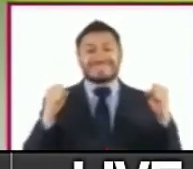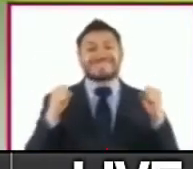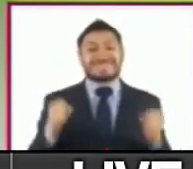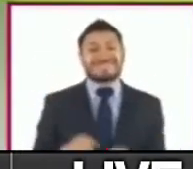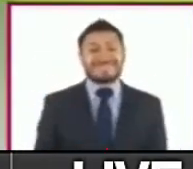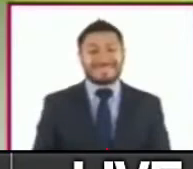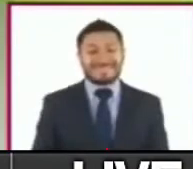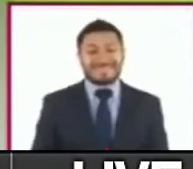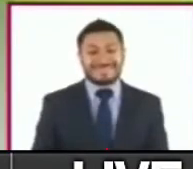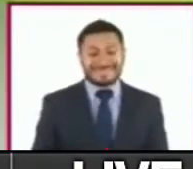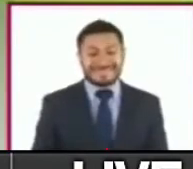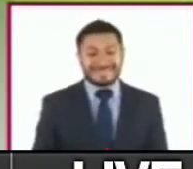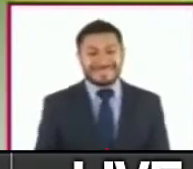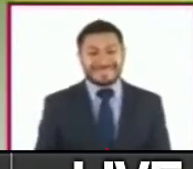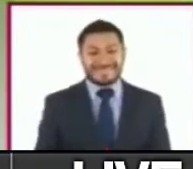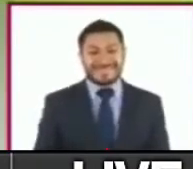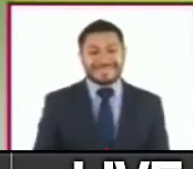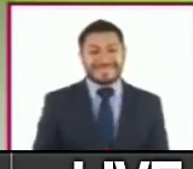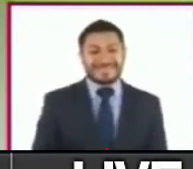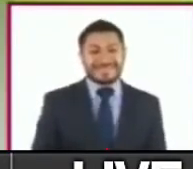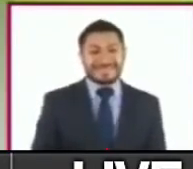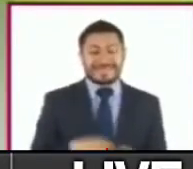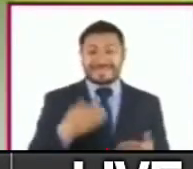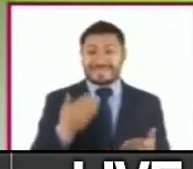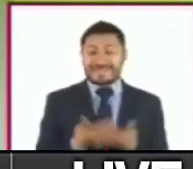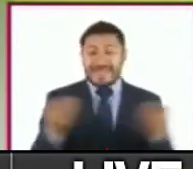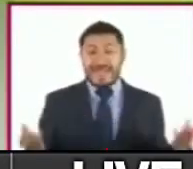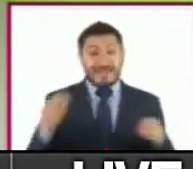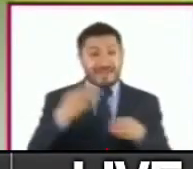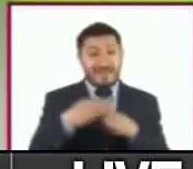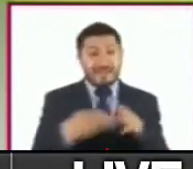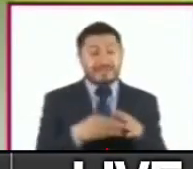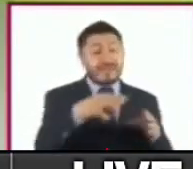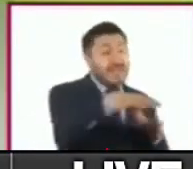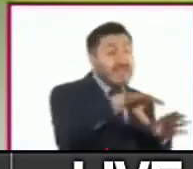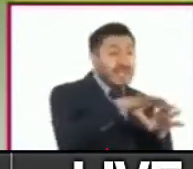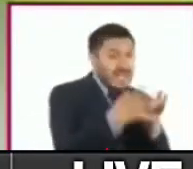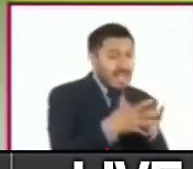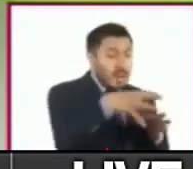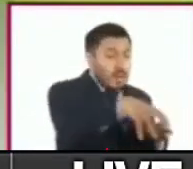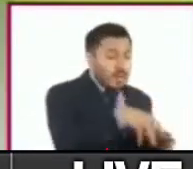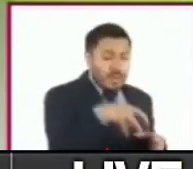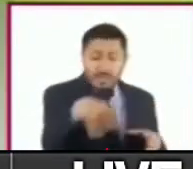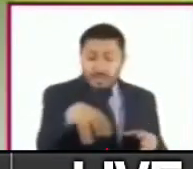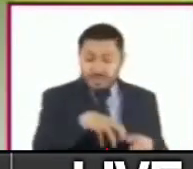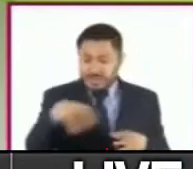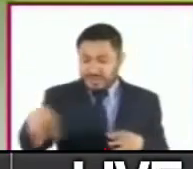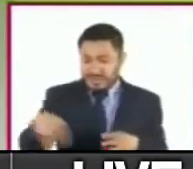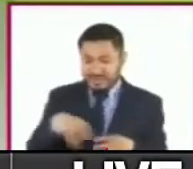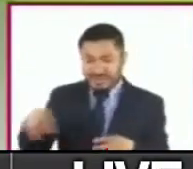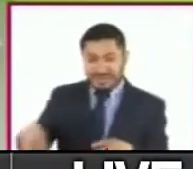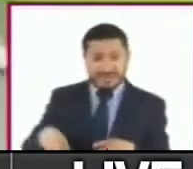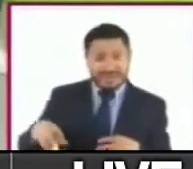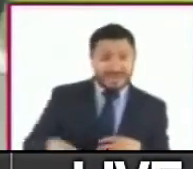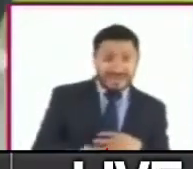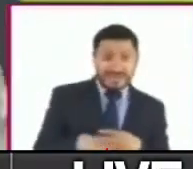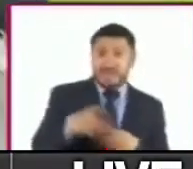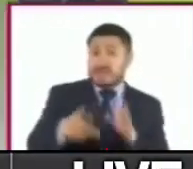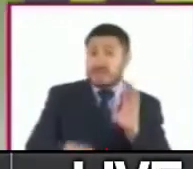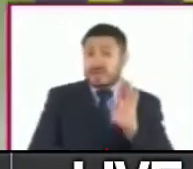Enrique. Exacto, muy bien. Vamos por nuestro material y vamos a regresar a sentarnos, pero ahora va a